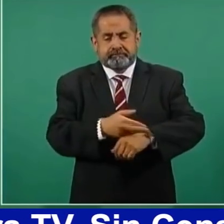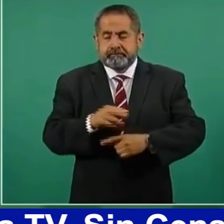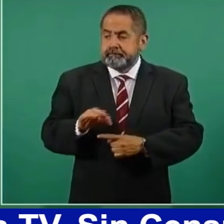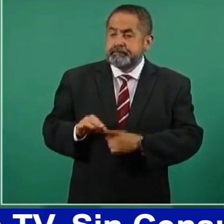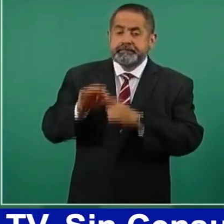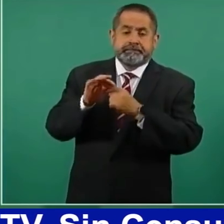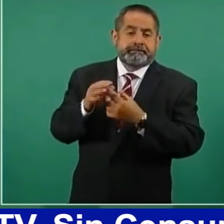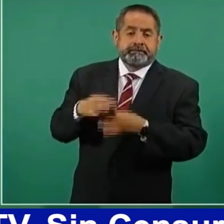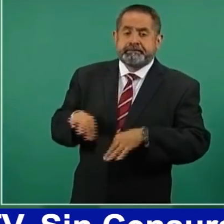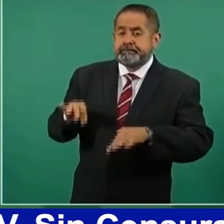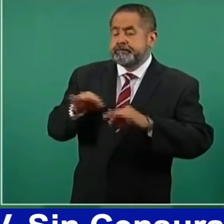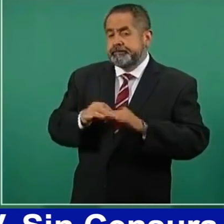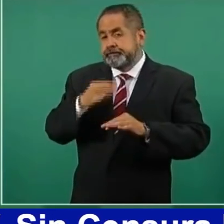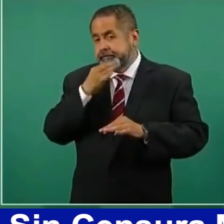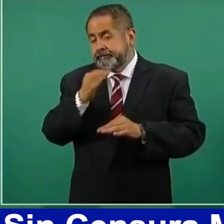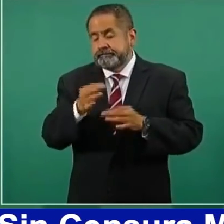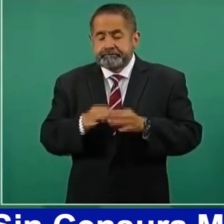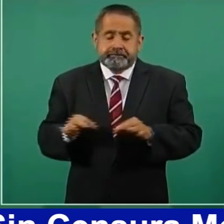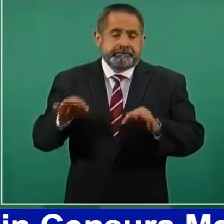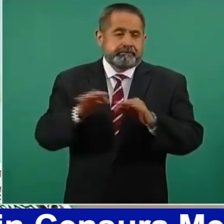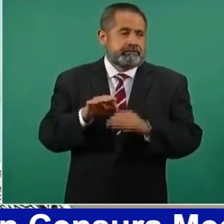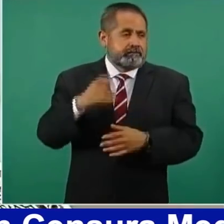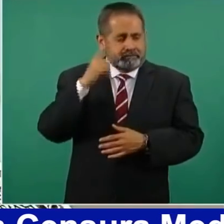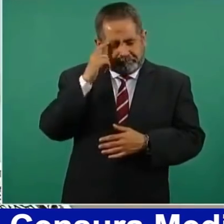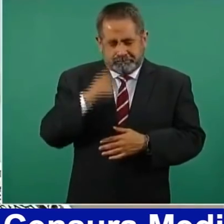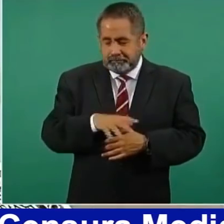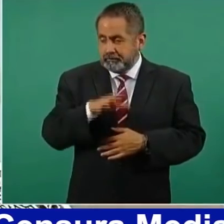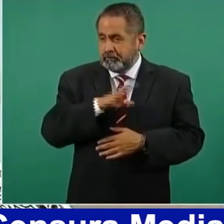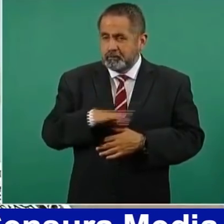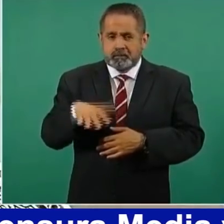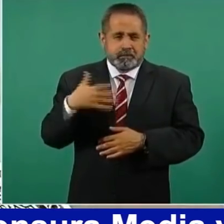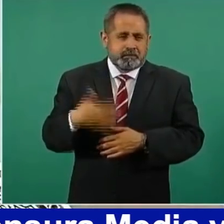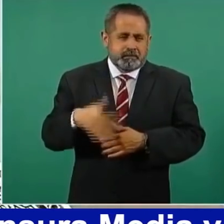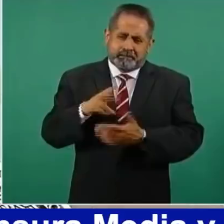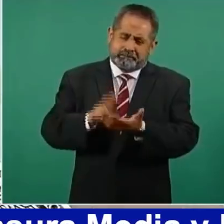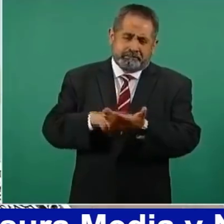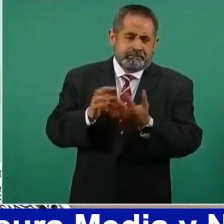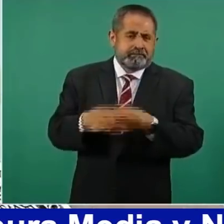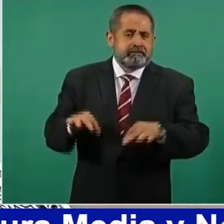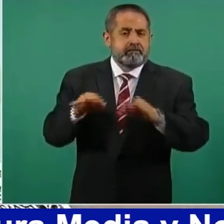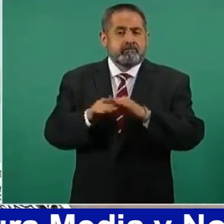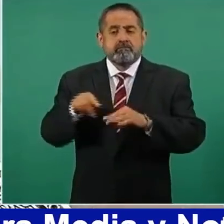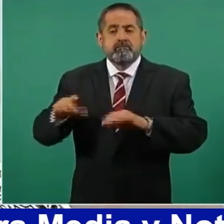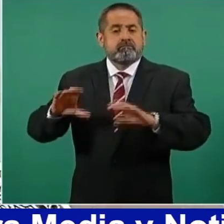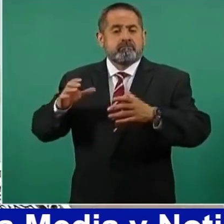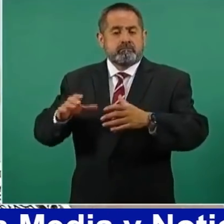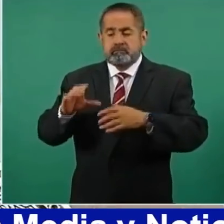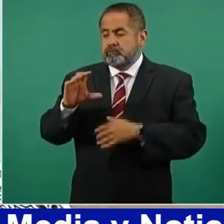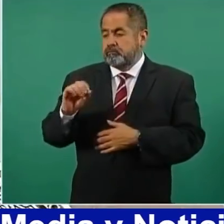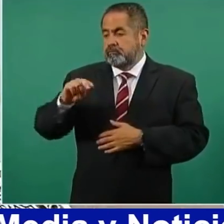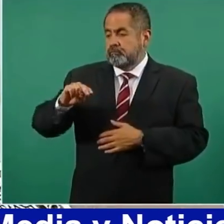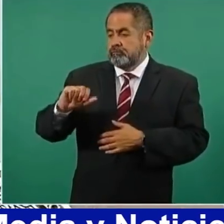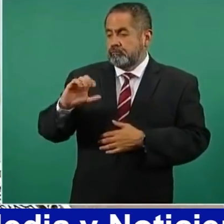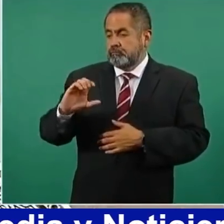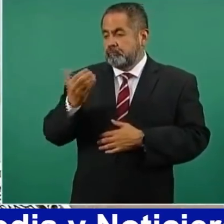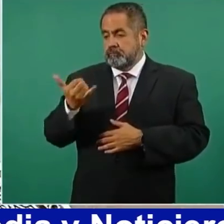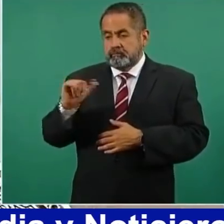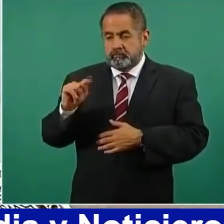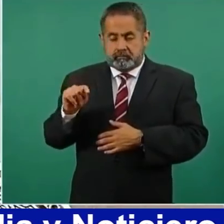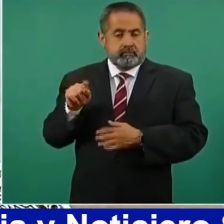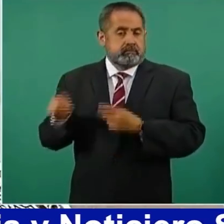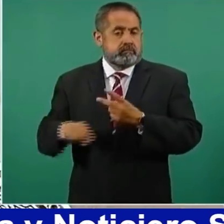destacar la importantísima, yo diría indispensable colaboración del Consejo Nacional de Ciencia y Tecnología y